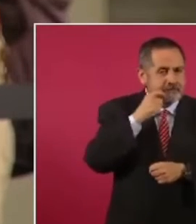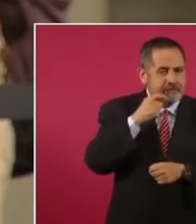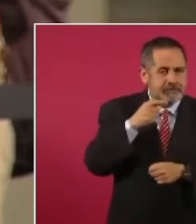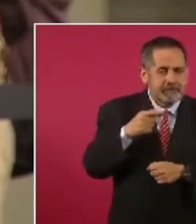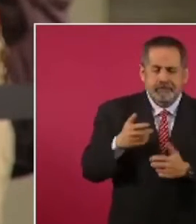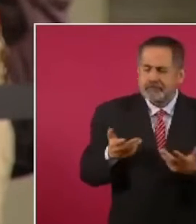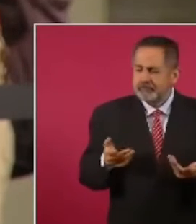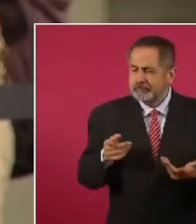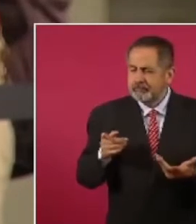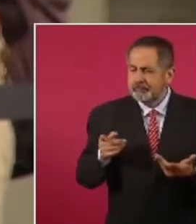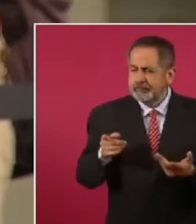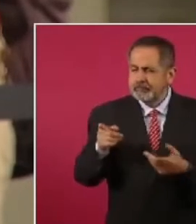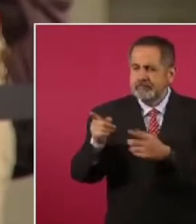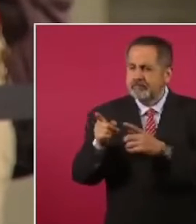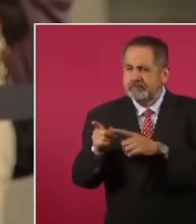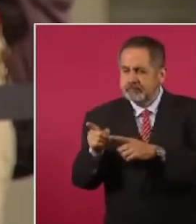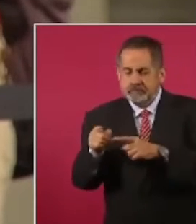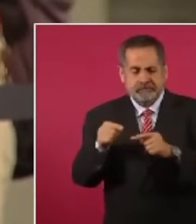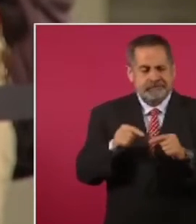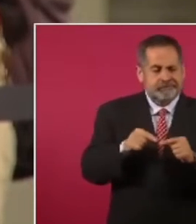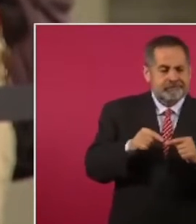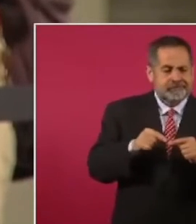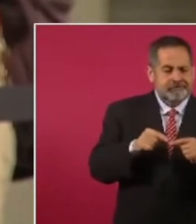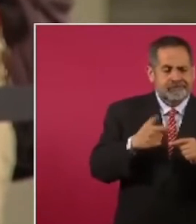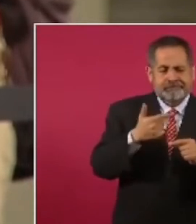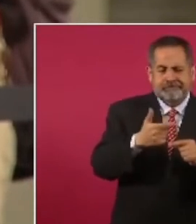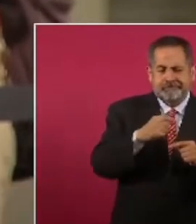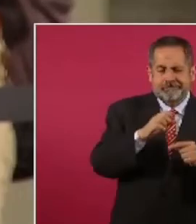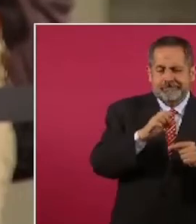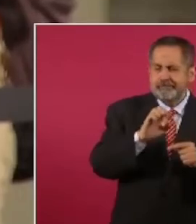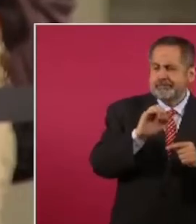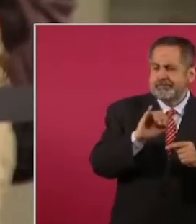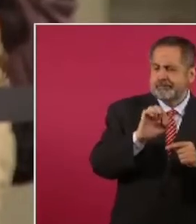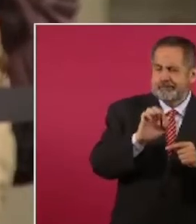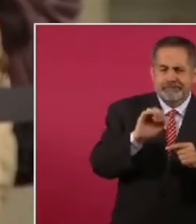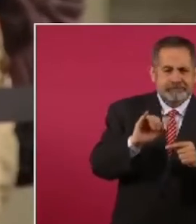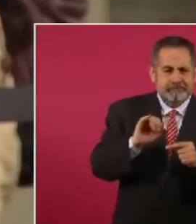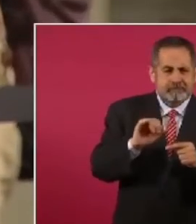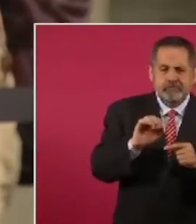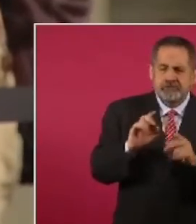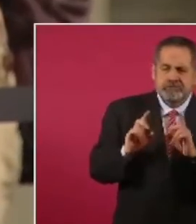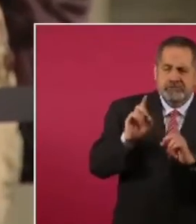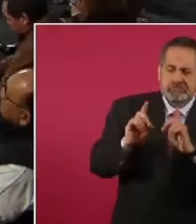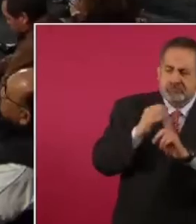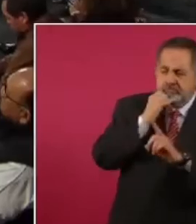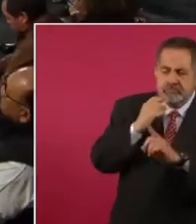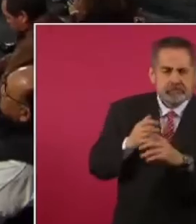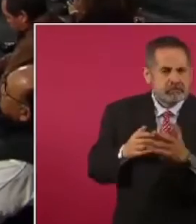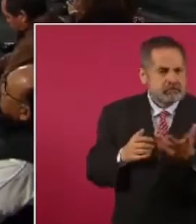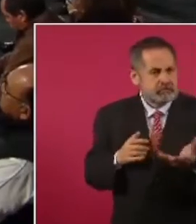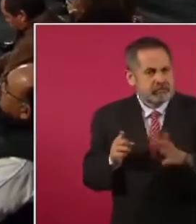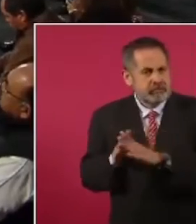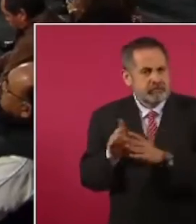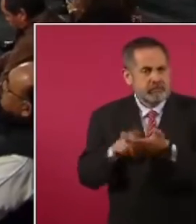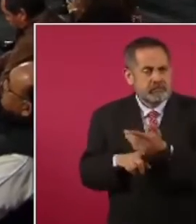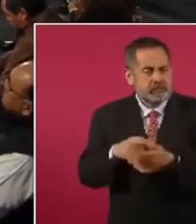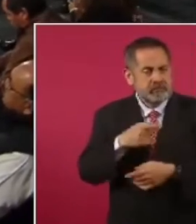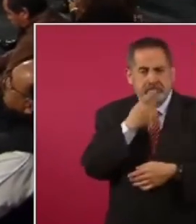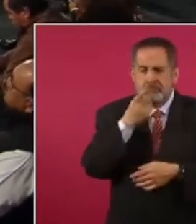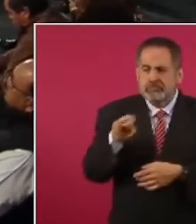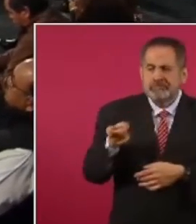lo puso este informe como la columna vertebral para las acciones por venir, pero pues ahora